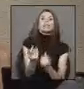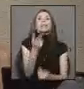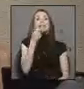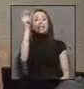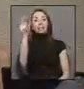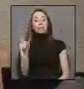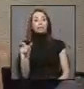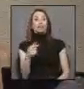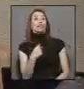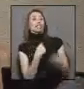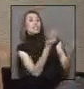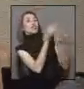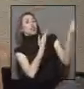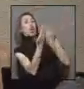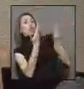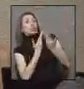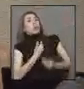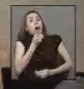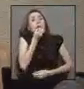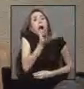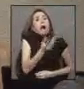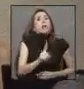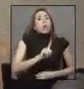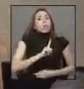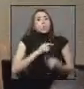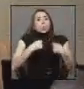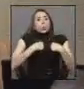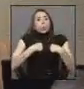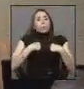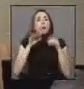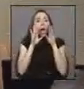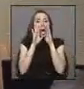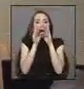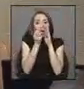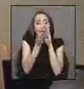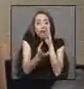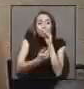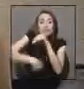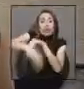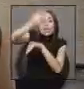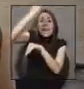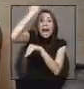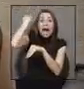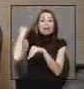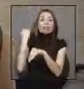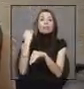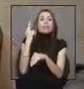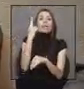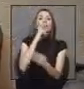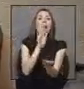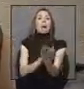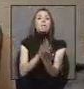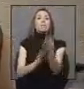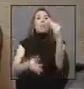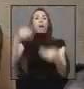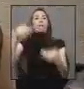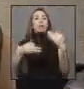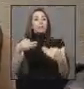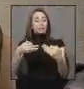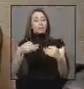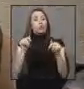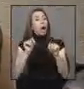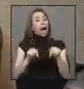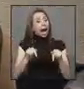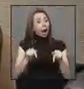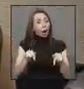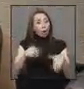declaración inculpatoria, en el contexto en que la confesión era la reina de las pruebas. En el estadio actual es